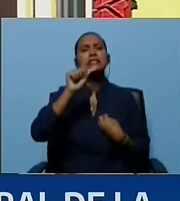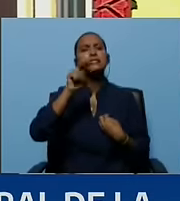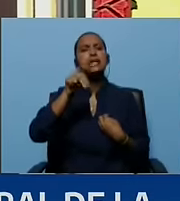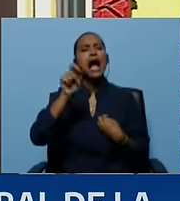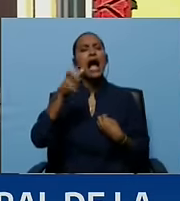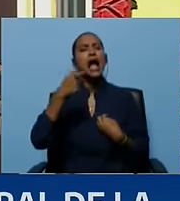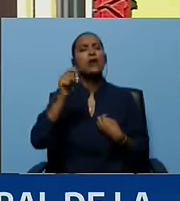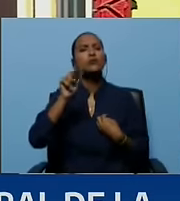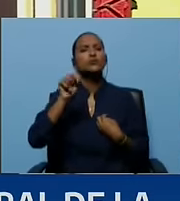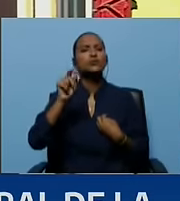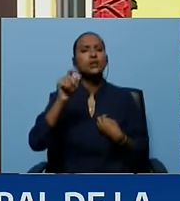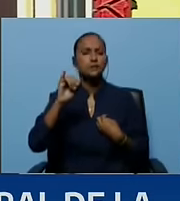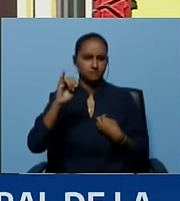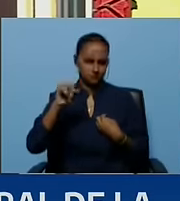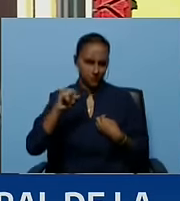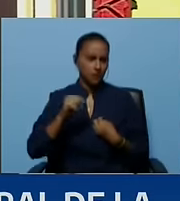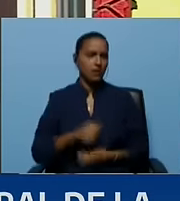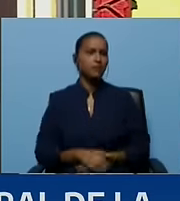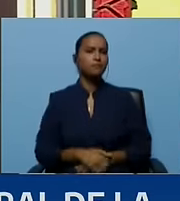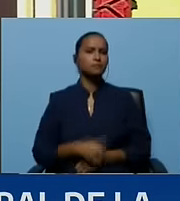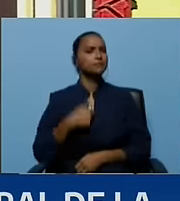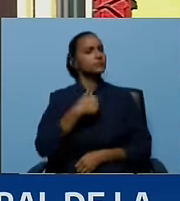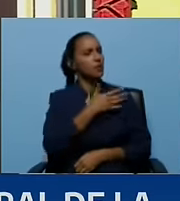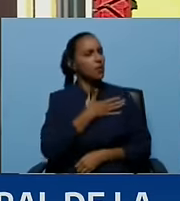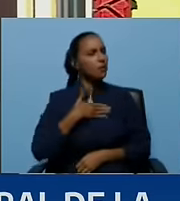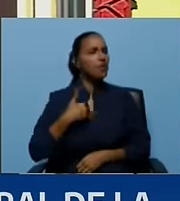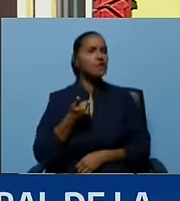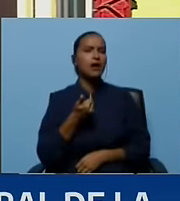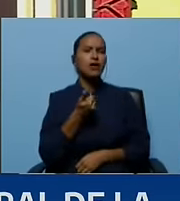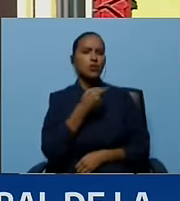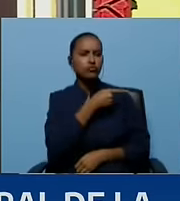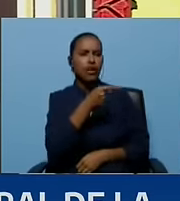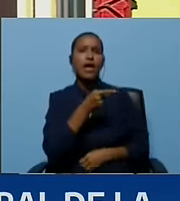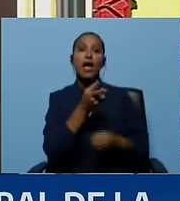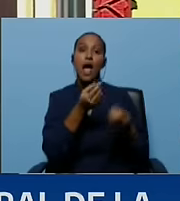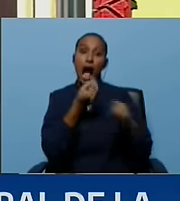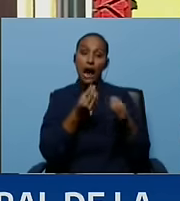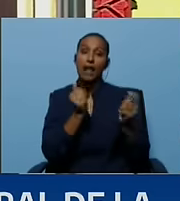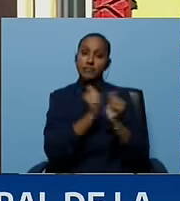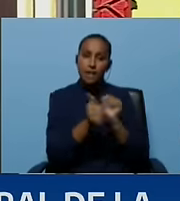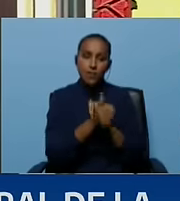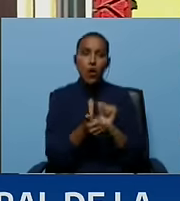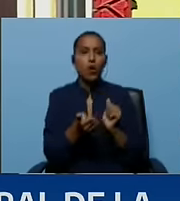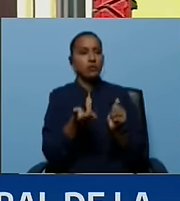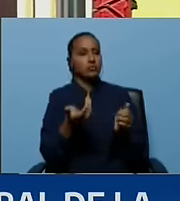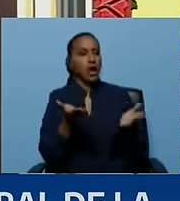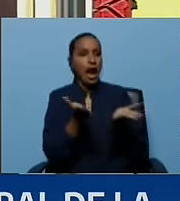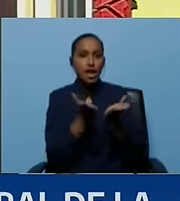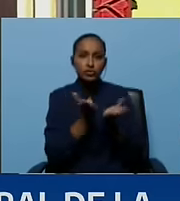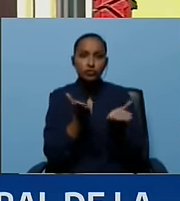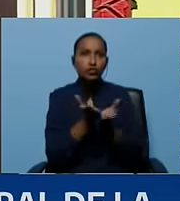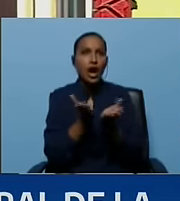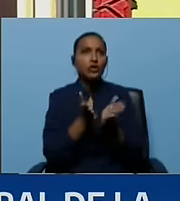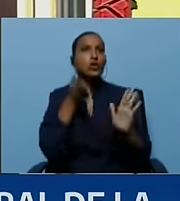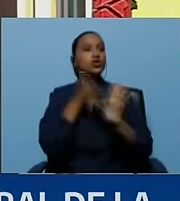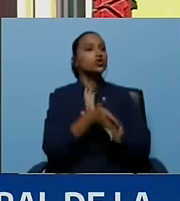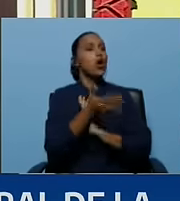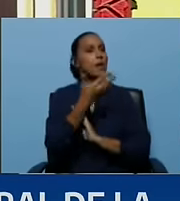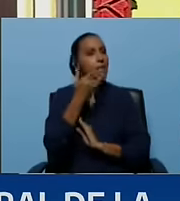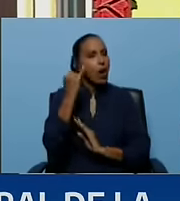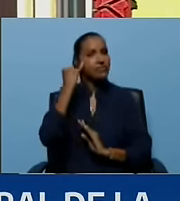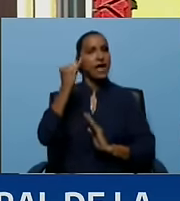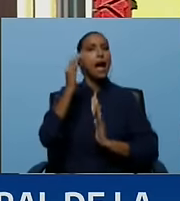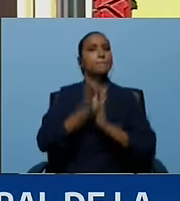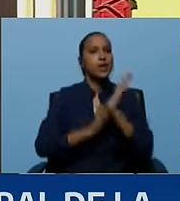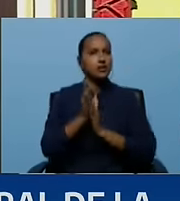Santa Mónica. Yo prefiero que ustedes estén haciendo deporte, estudiando, y si quieren ganarse una platica, tengan un emprendimiento, le dije. Los